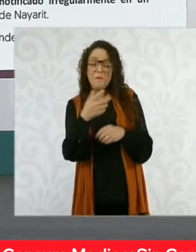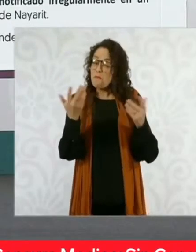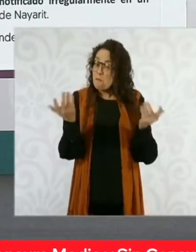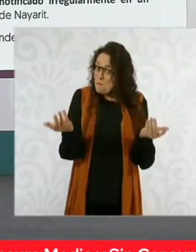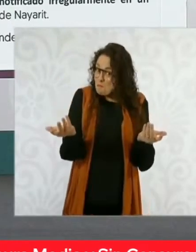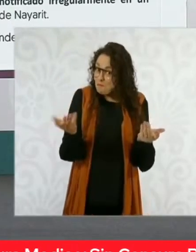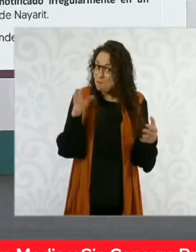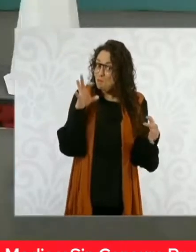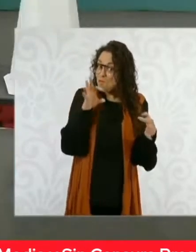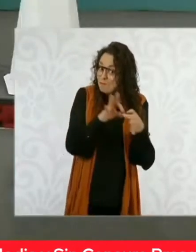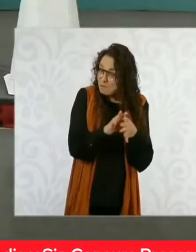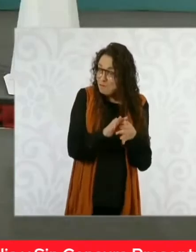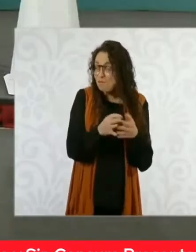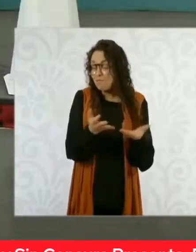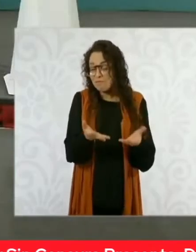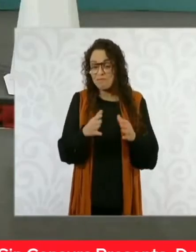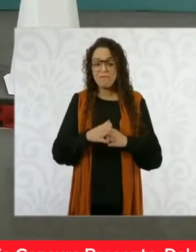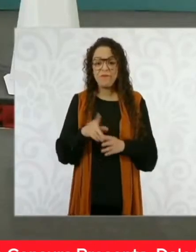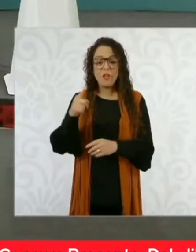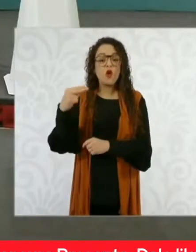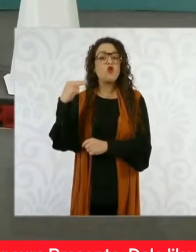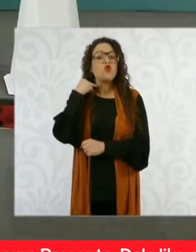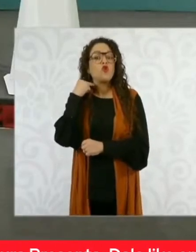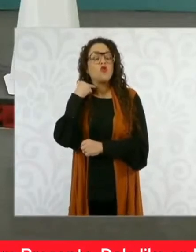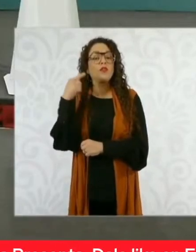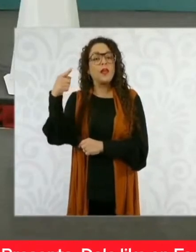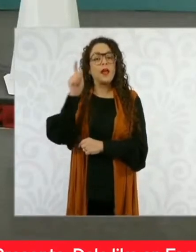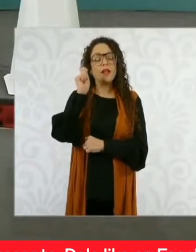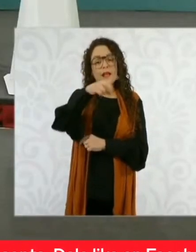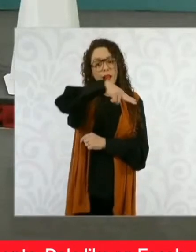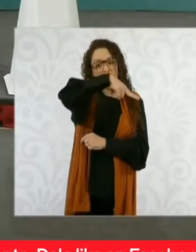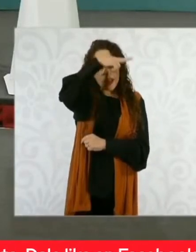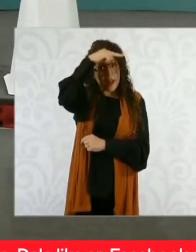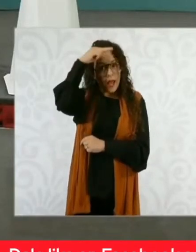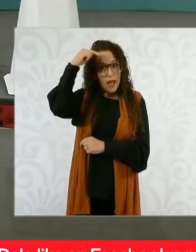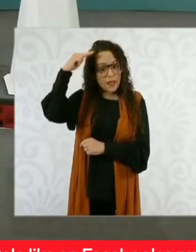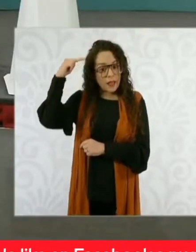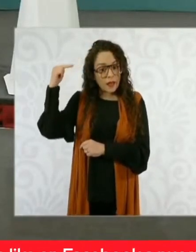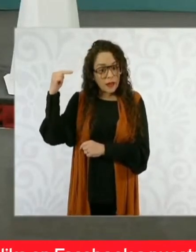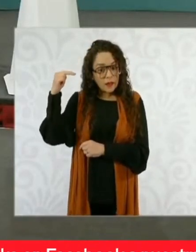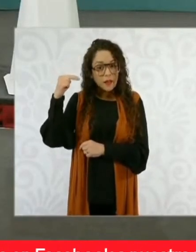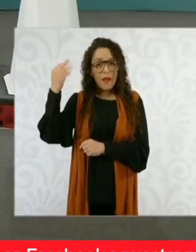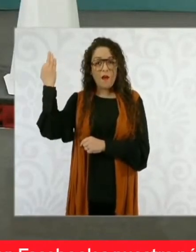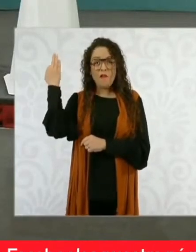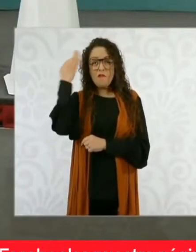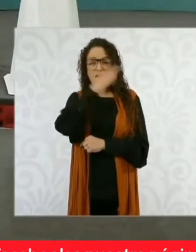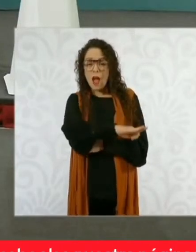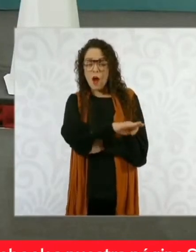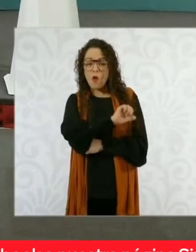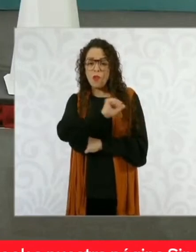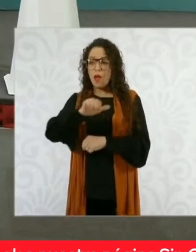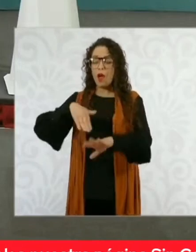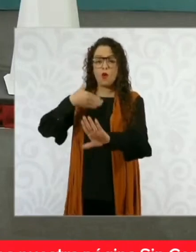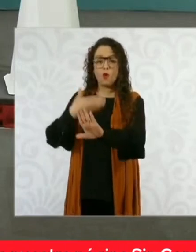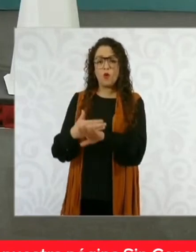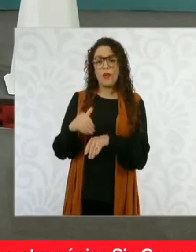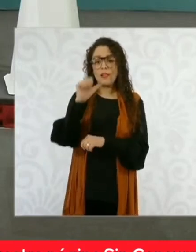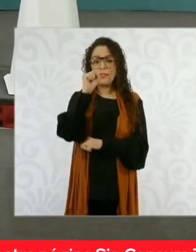Nayarit, realizaron juicios fraudulentos en contra de 60,000